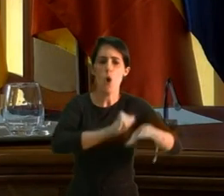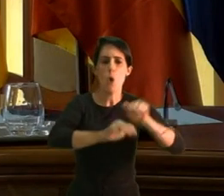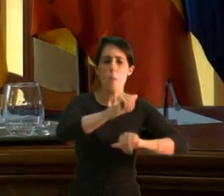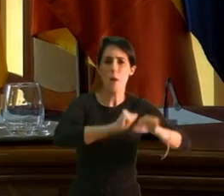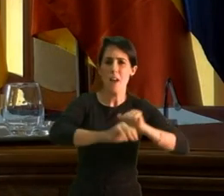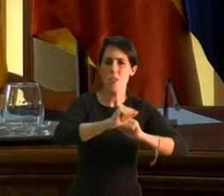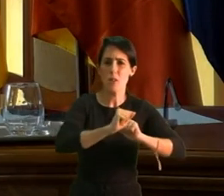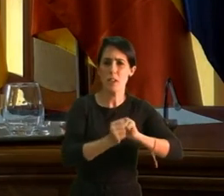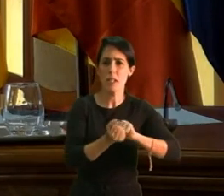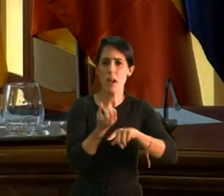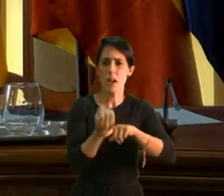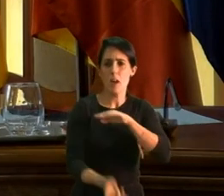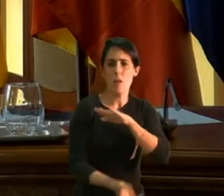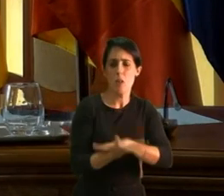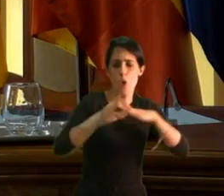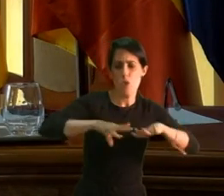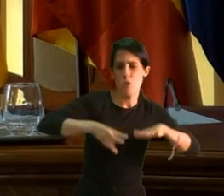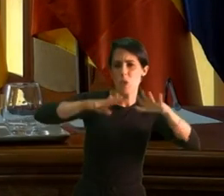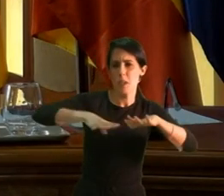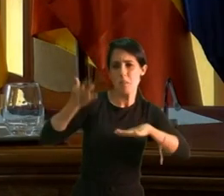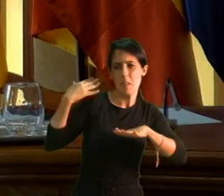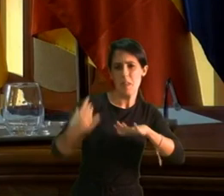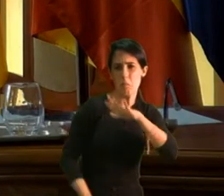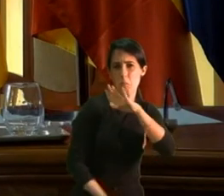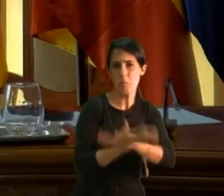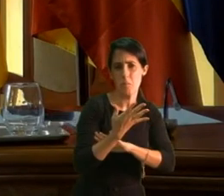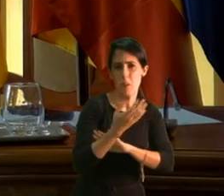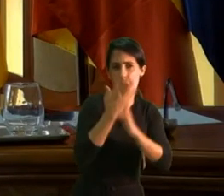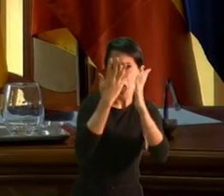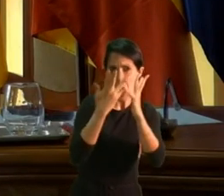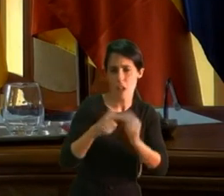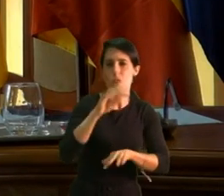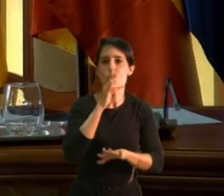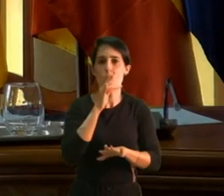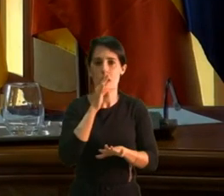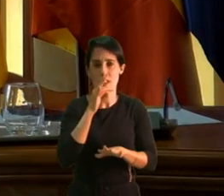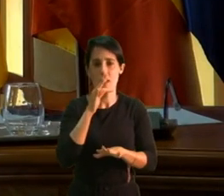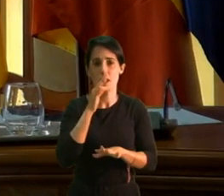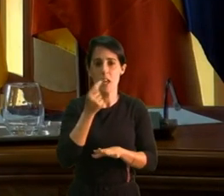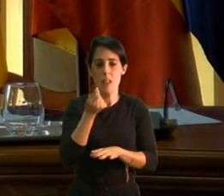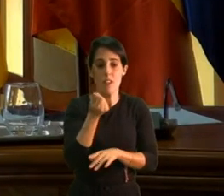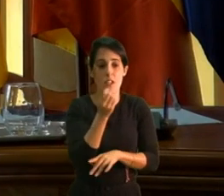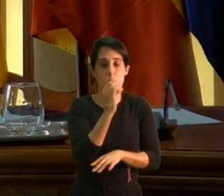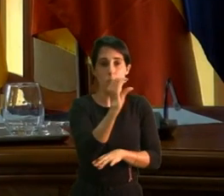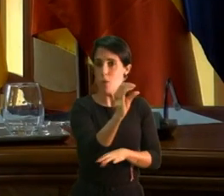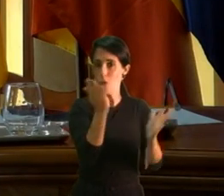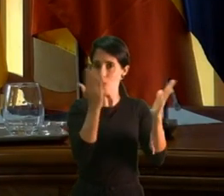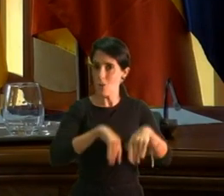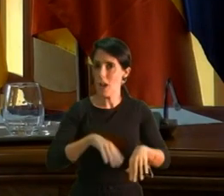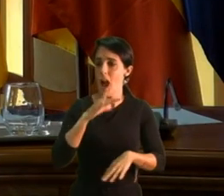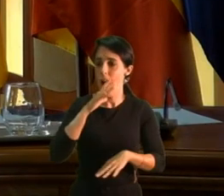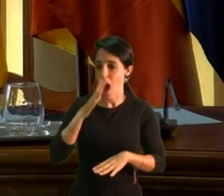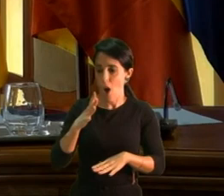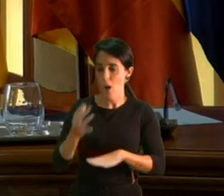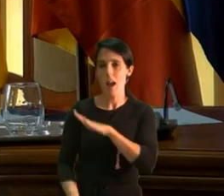hace ocho o nueve meses, no los he calculado, que no contaba con dotación presupuestaria, que se habilita ahora,